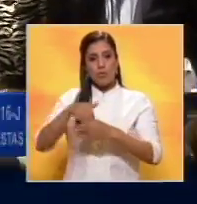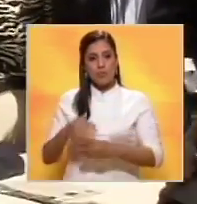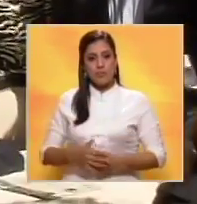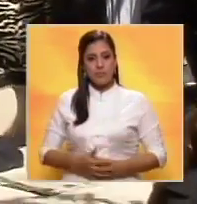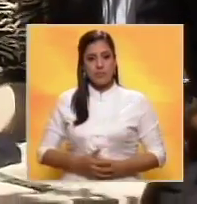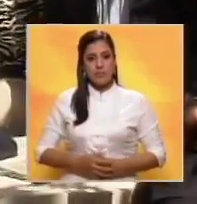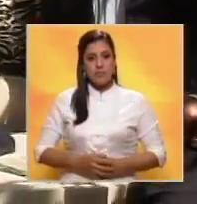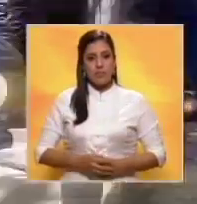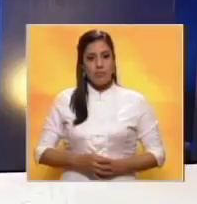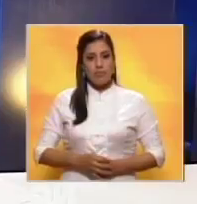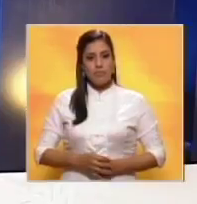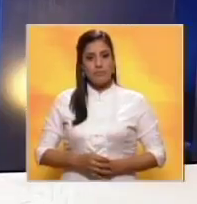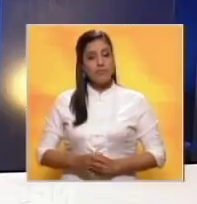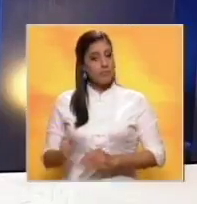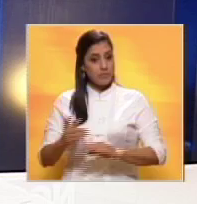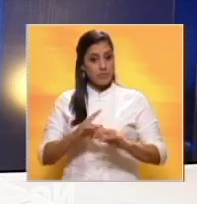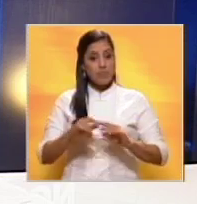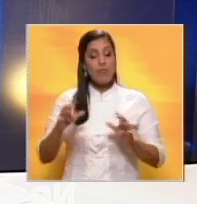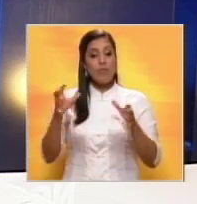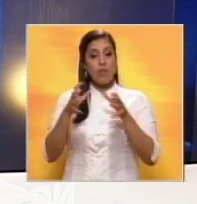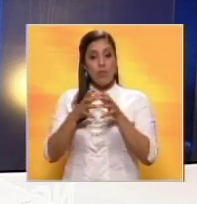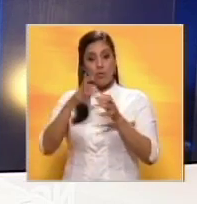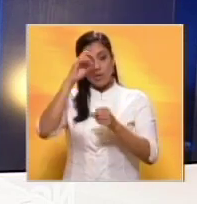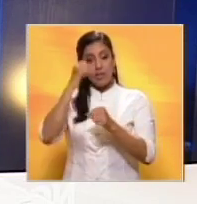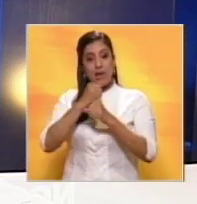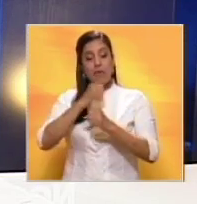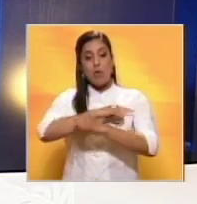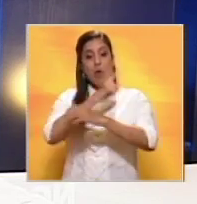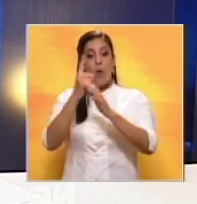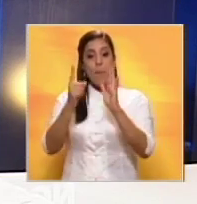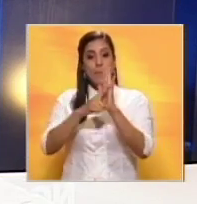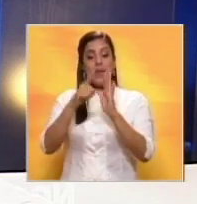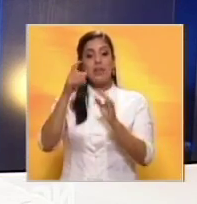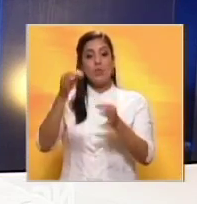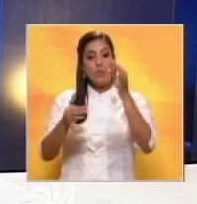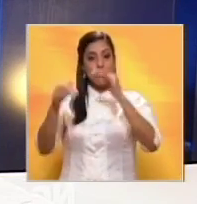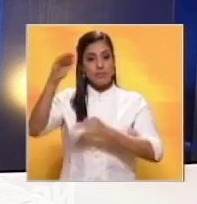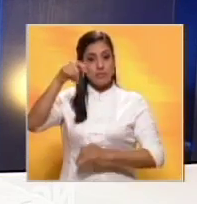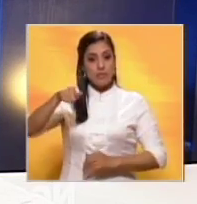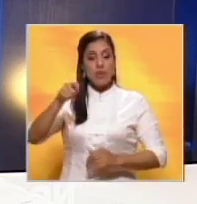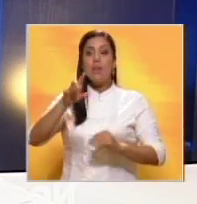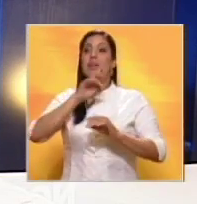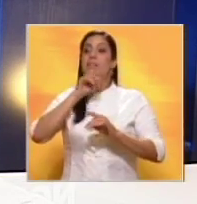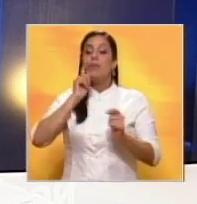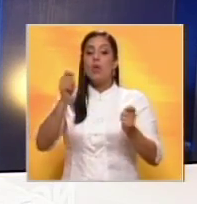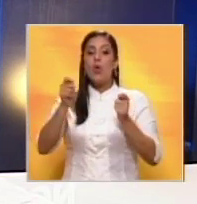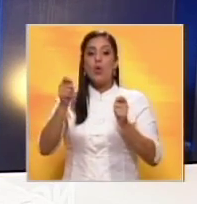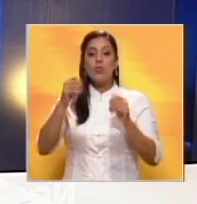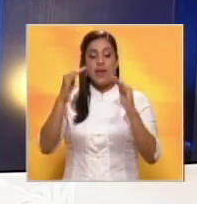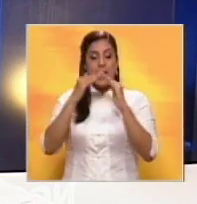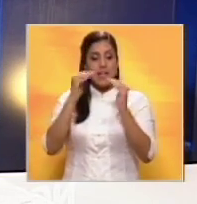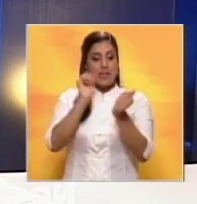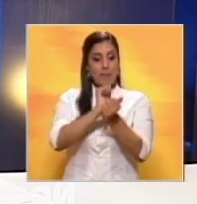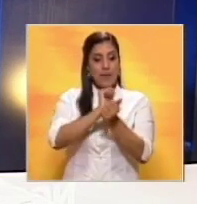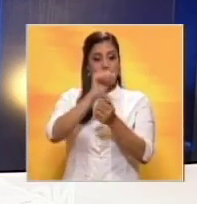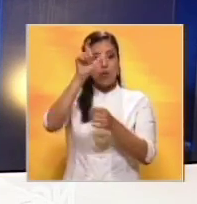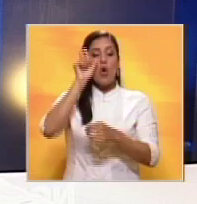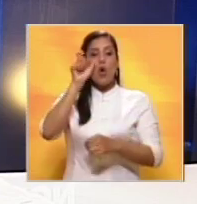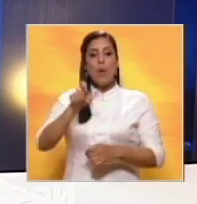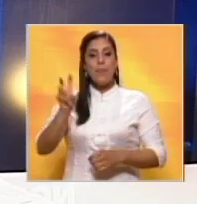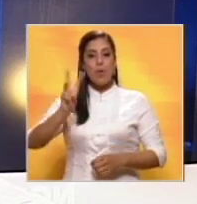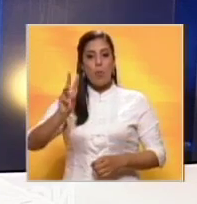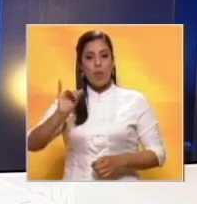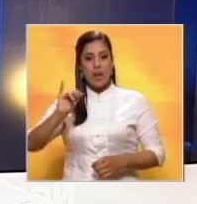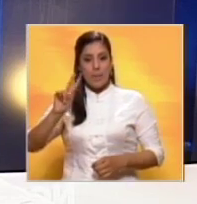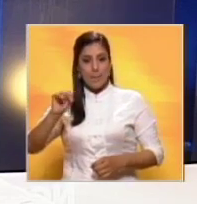electorales. La Sala Plena del Tribunal Supremo de Justicia dictó una medida cautelar de casa por cárcel al diputado Wilmer